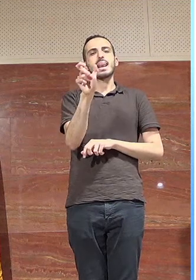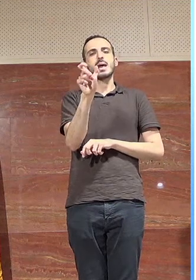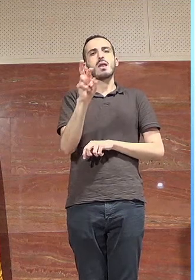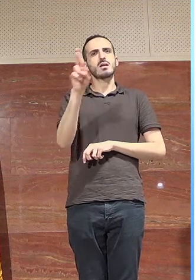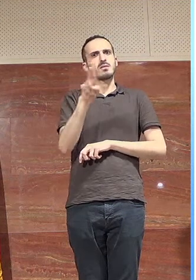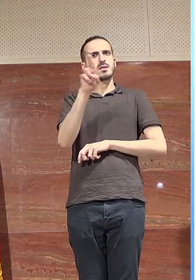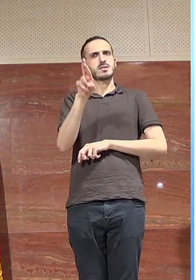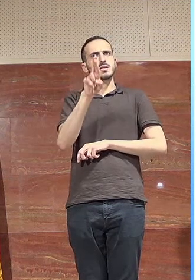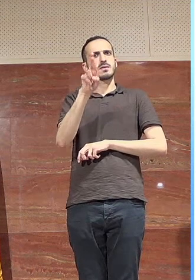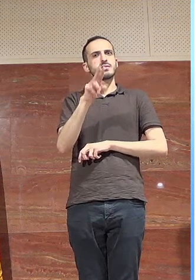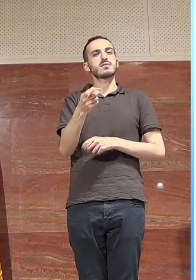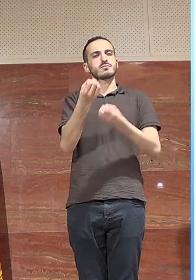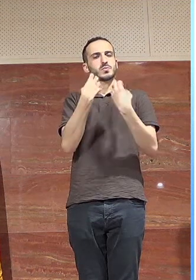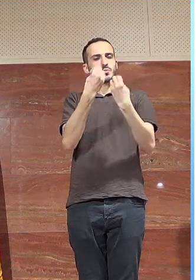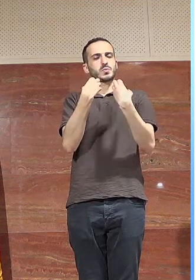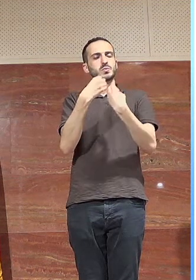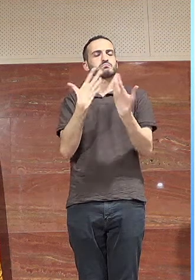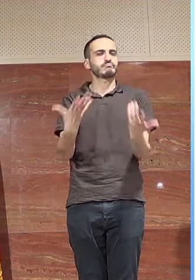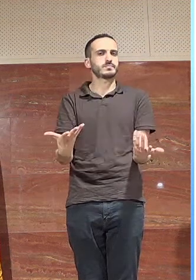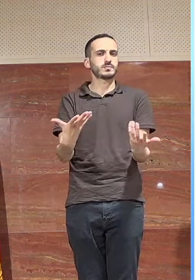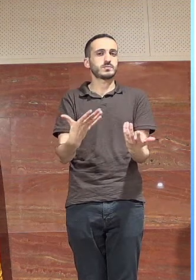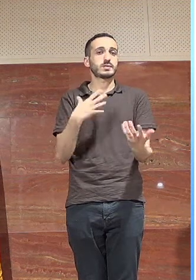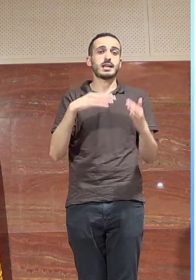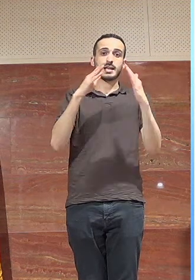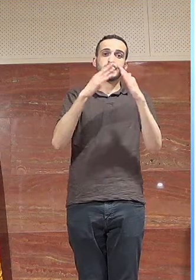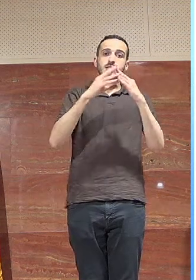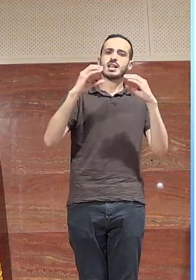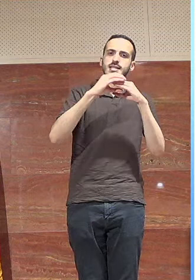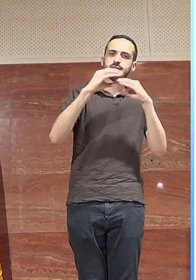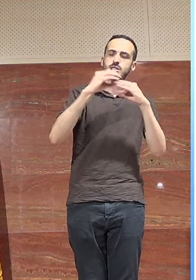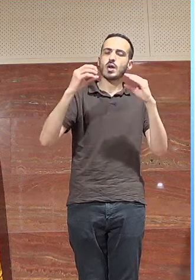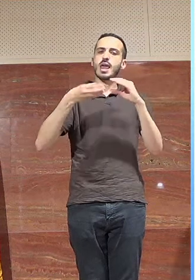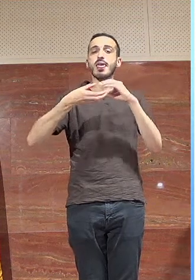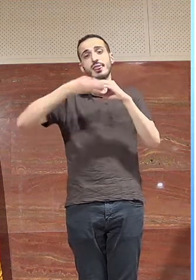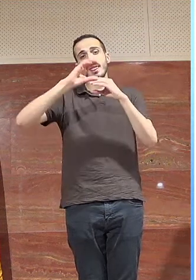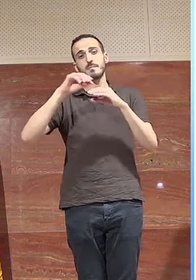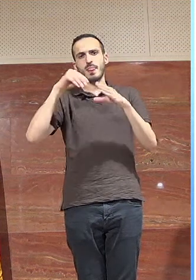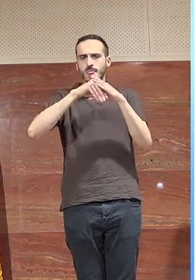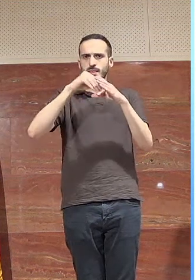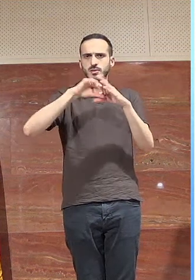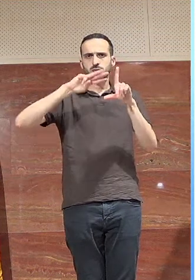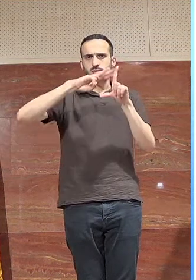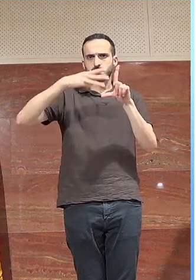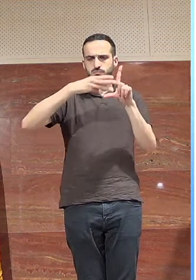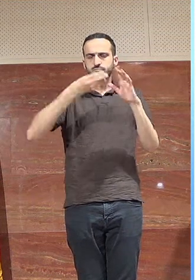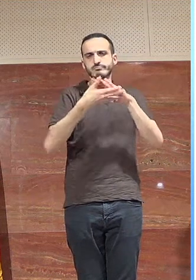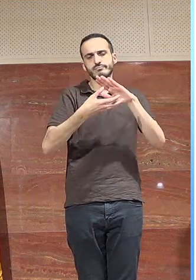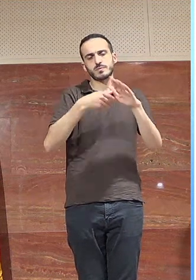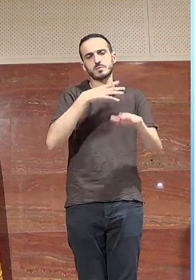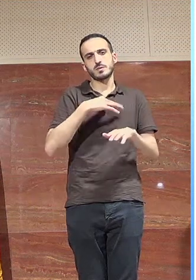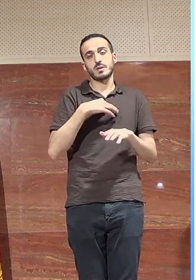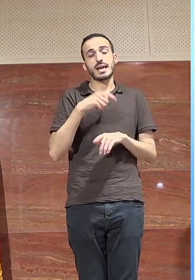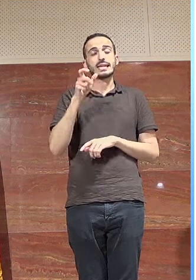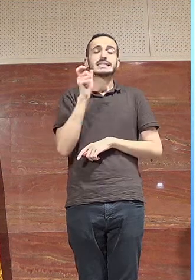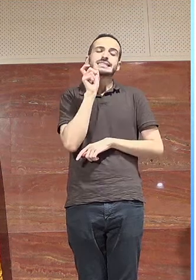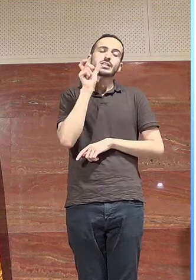página web y luego en la nuestra y en la del IMSER, en la de CEAPAT, y lo podéis descargar. Pero digamos que la síntesis de cuál es el concepto de entorno inteligente lo